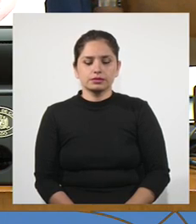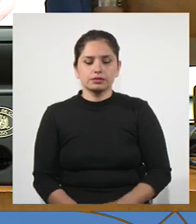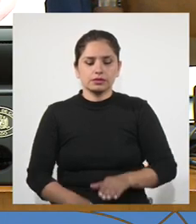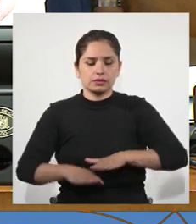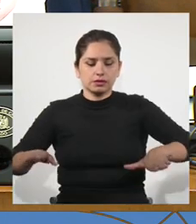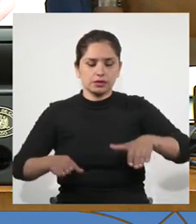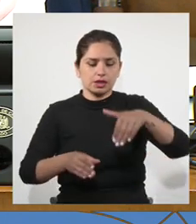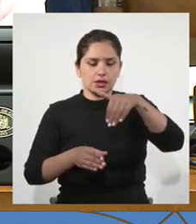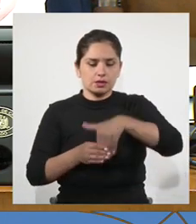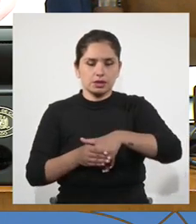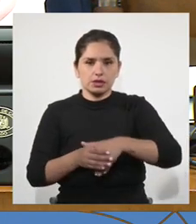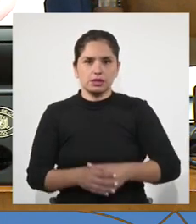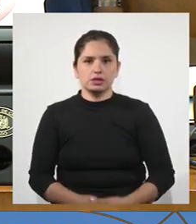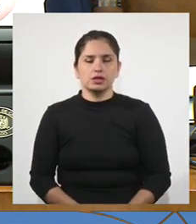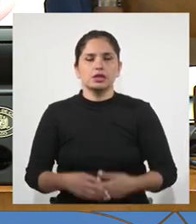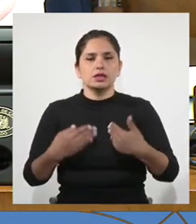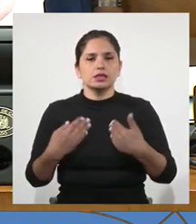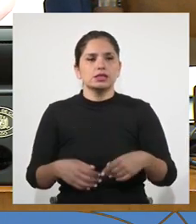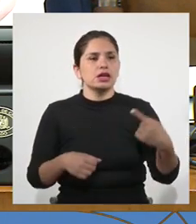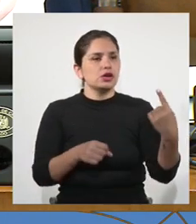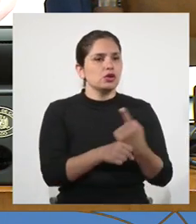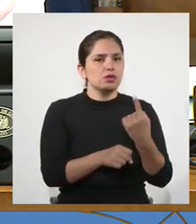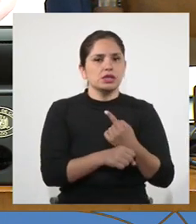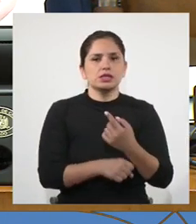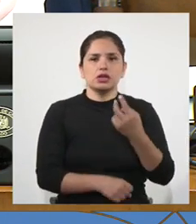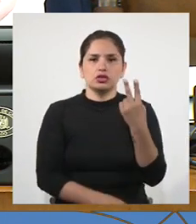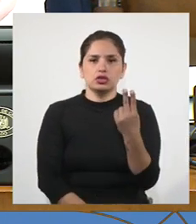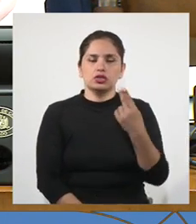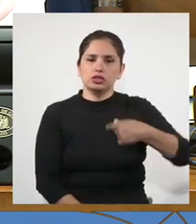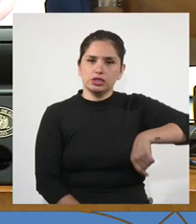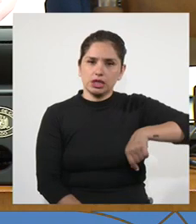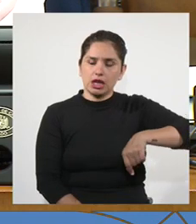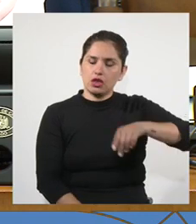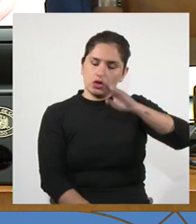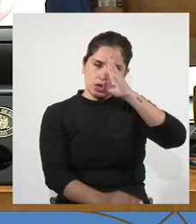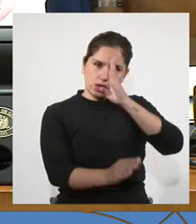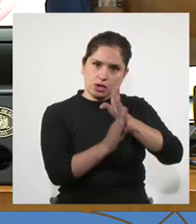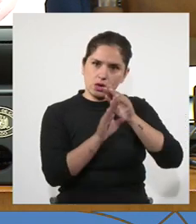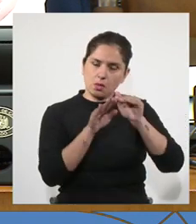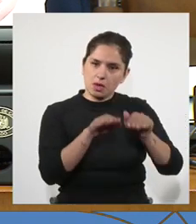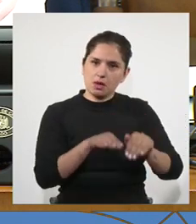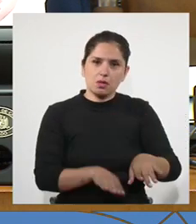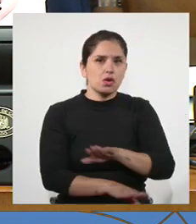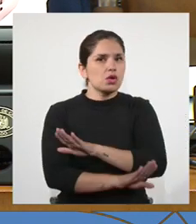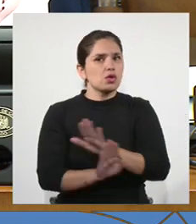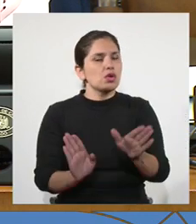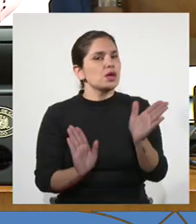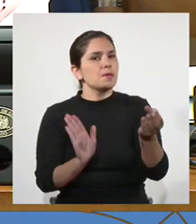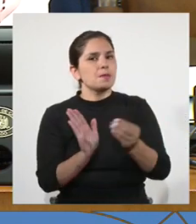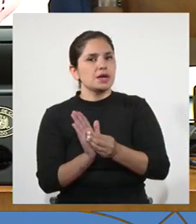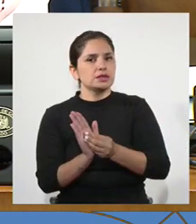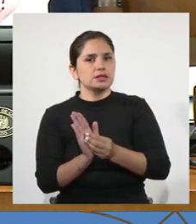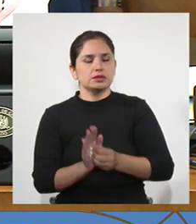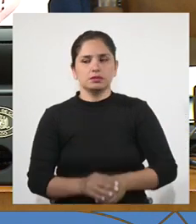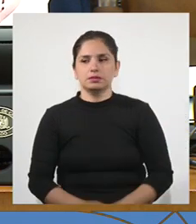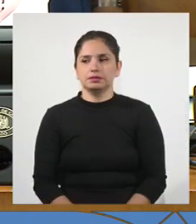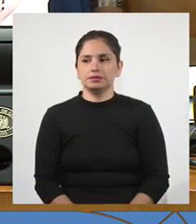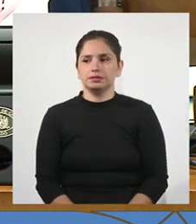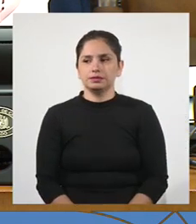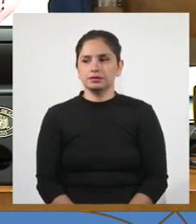Terminada la votación, ya intervinieron dos senadoras en una misma dirección. Esta es la 12, no hay más palabras en la otra dirección.